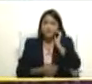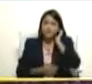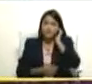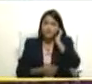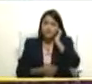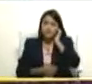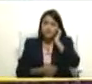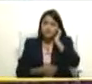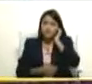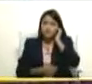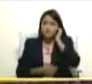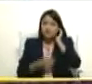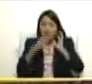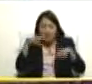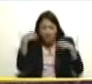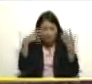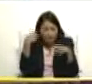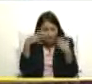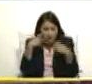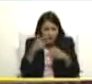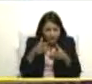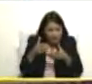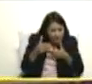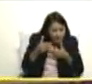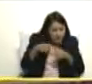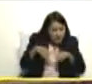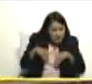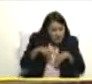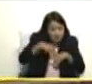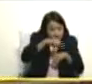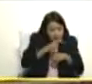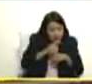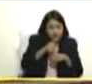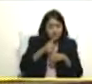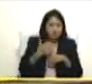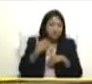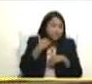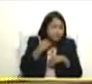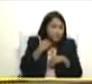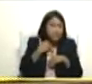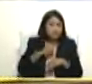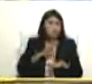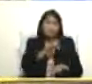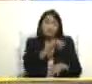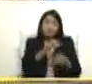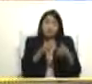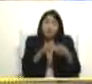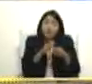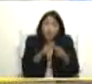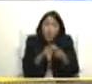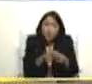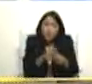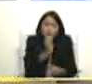rumiando su aislamiento, su ostracismo y su derrota, que sigan rumiando su ostracismo.